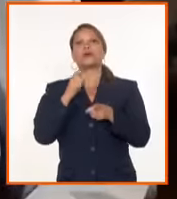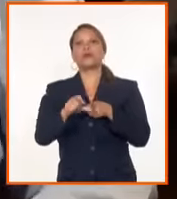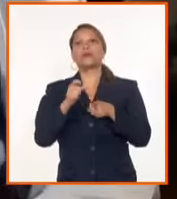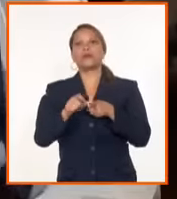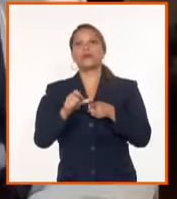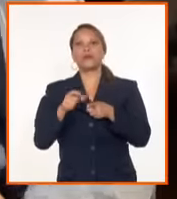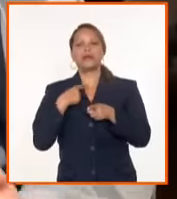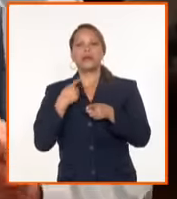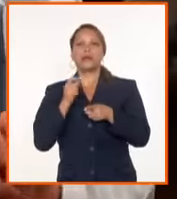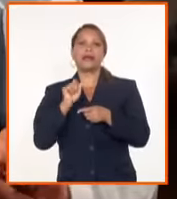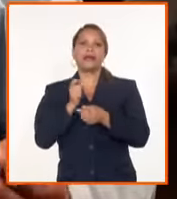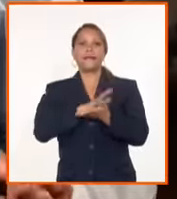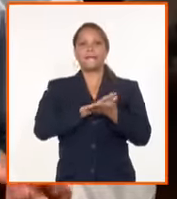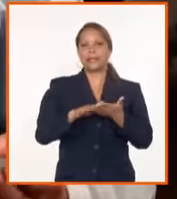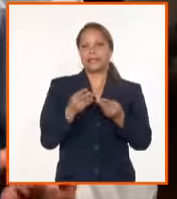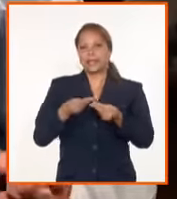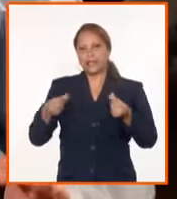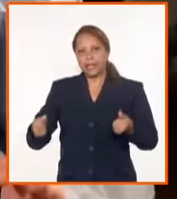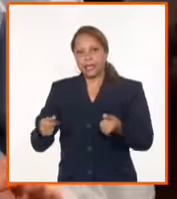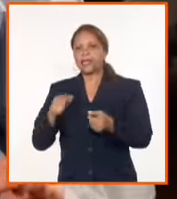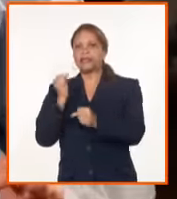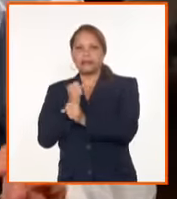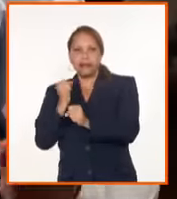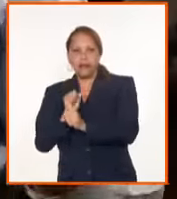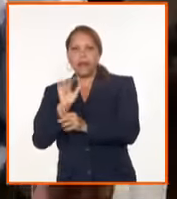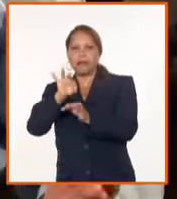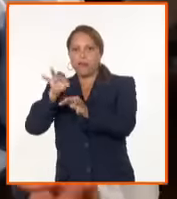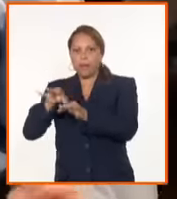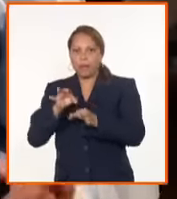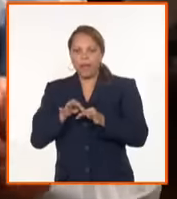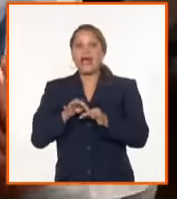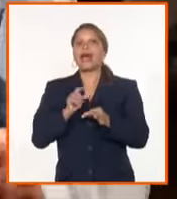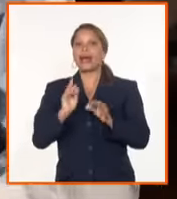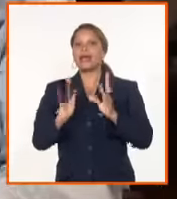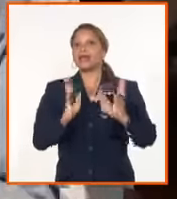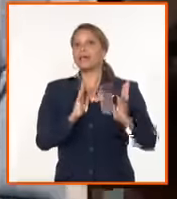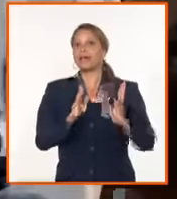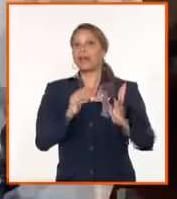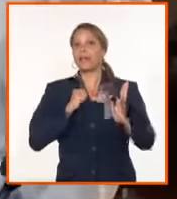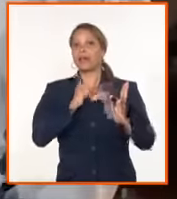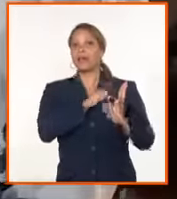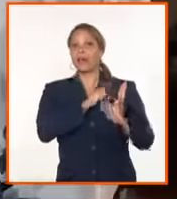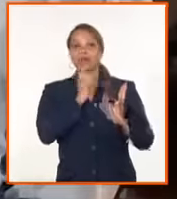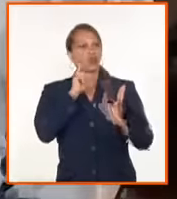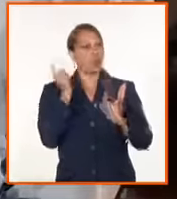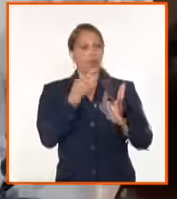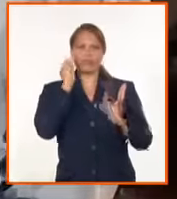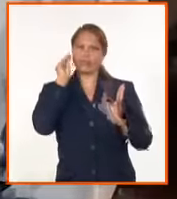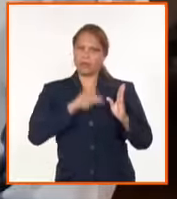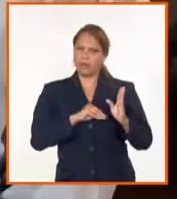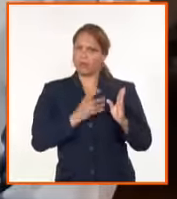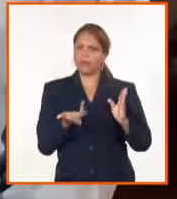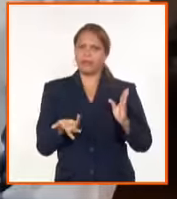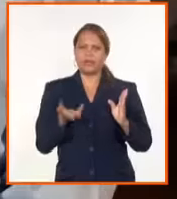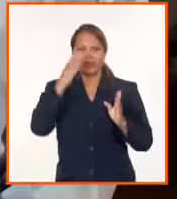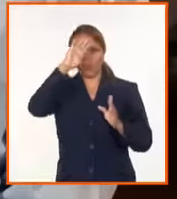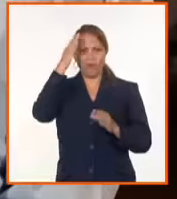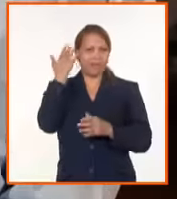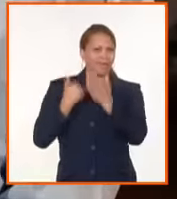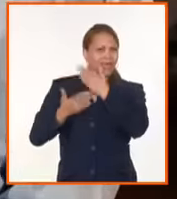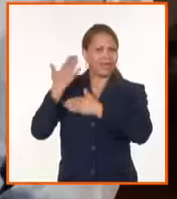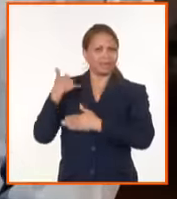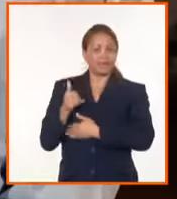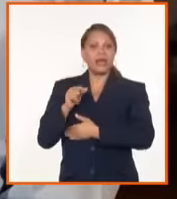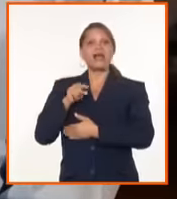usufructuarios. O sea que ese sector privado y cooperativo no es desconocido en Cuba,